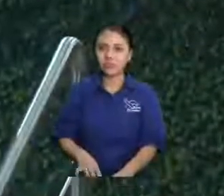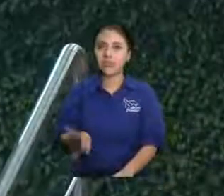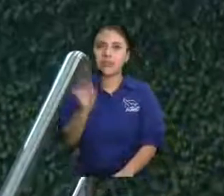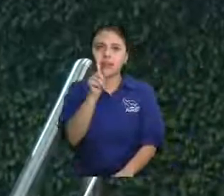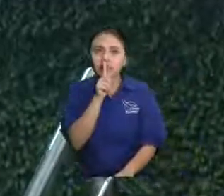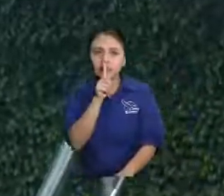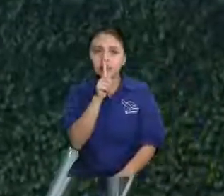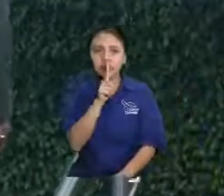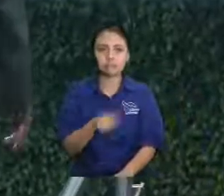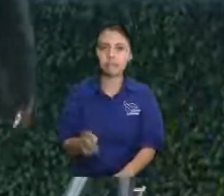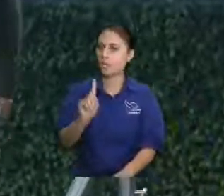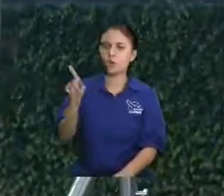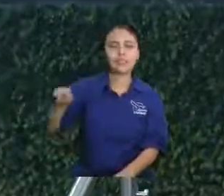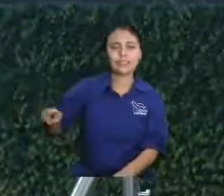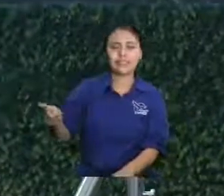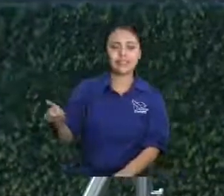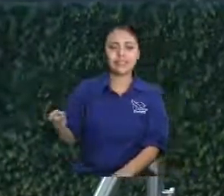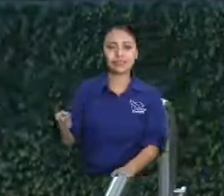Déjalo.